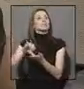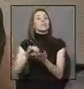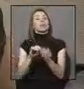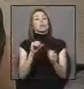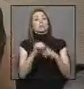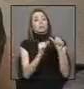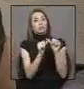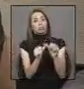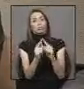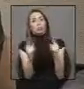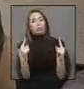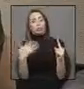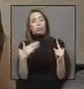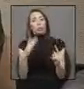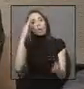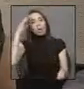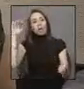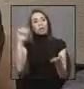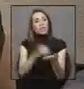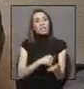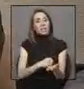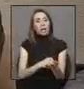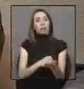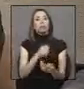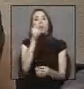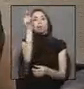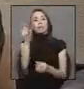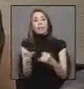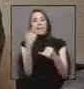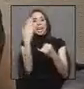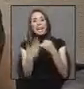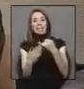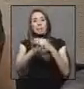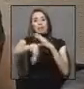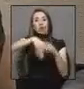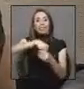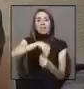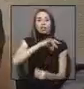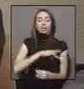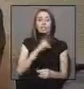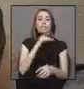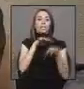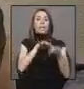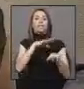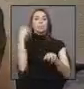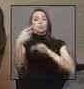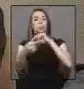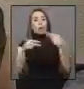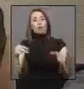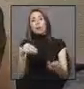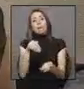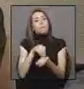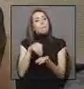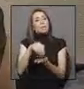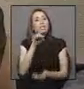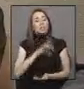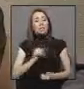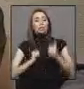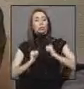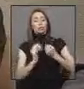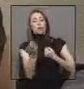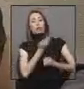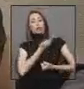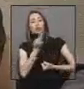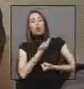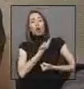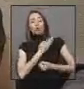que tenía como objeto eliminar al enemigo interno. Y fueron miles de compatriotas quienes sufrieron las torturas más